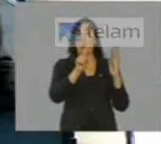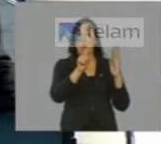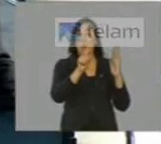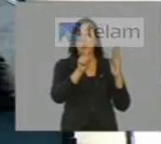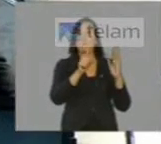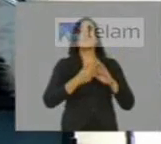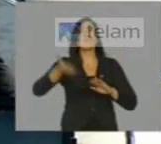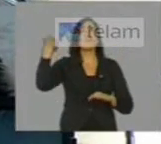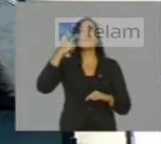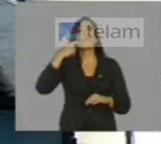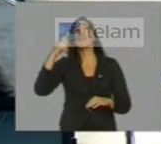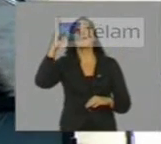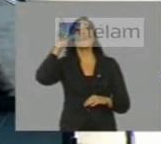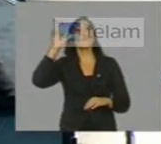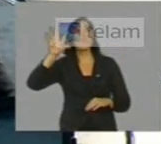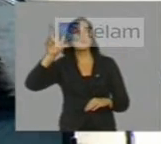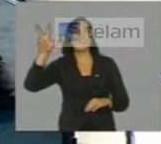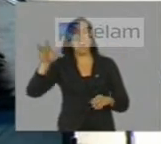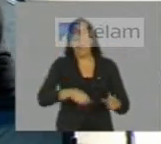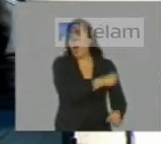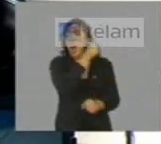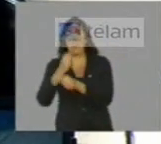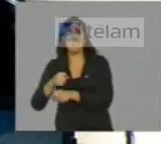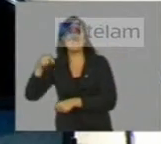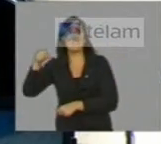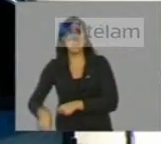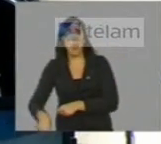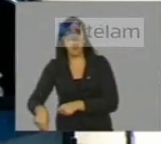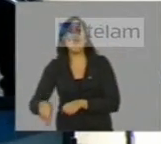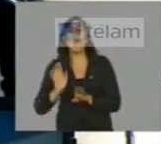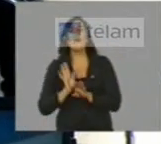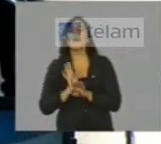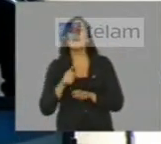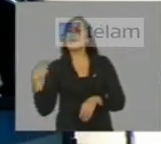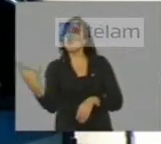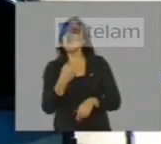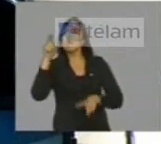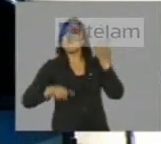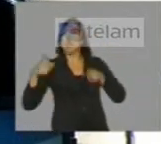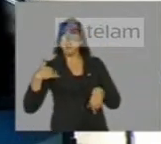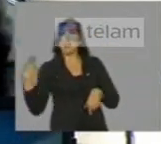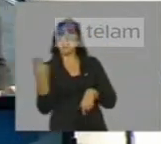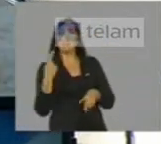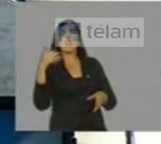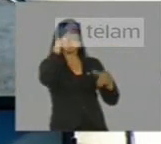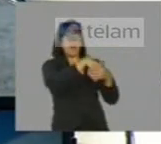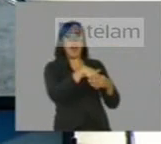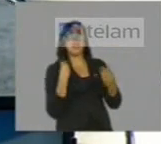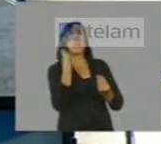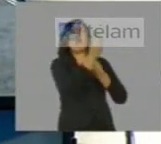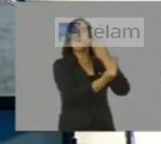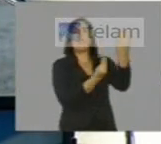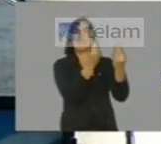53, 1853 en adelante, el sistema representativo republicano